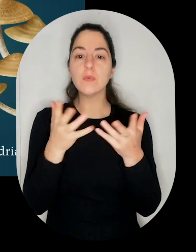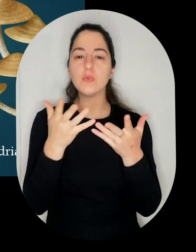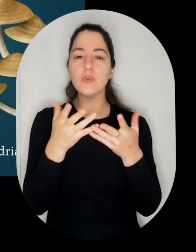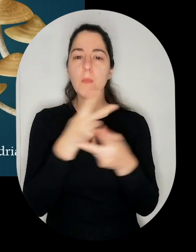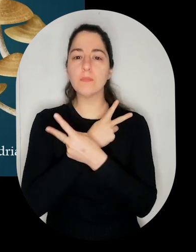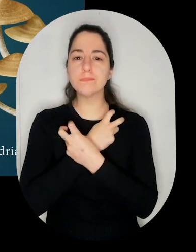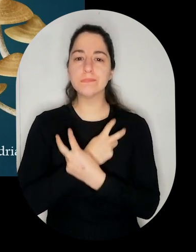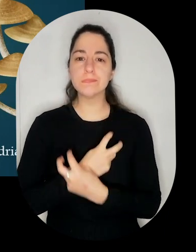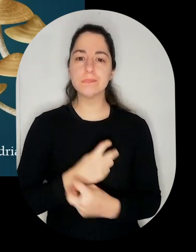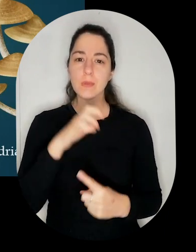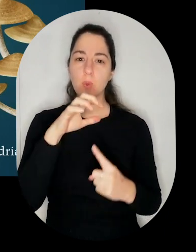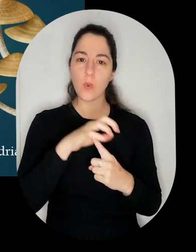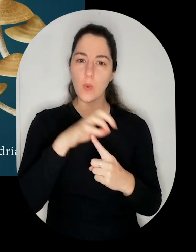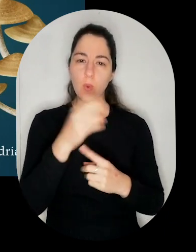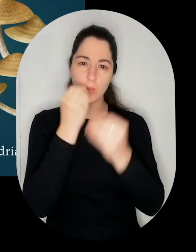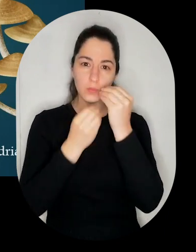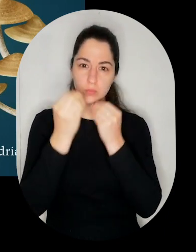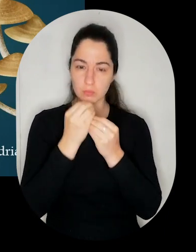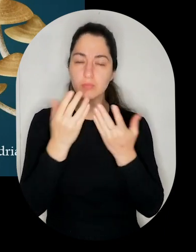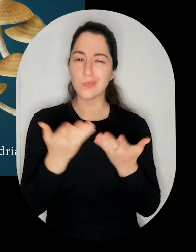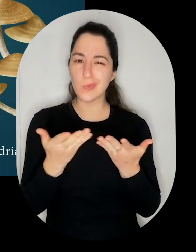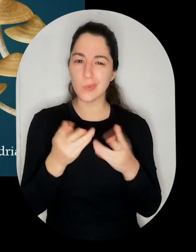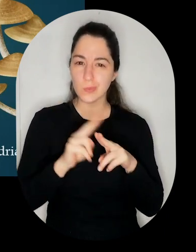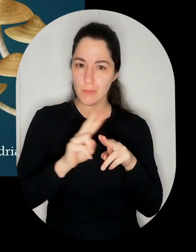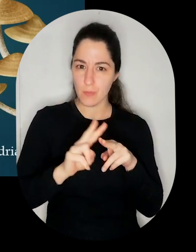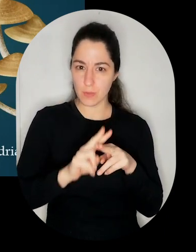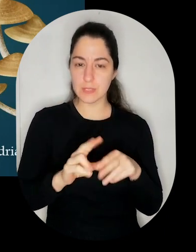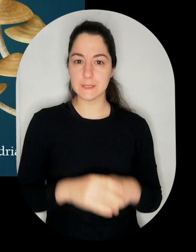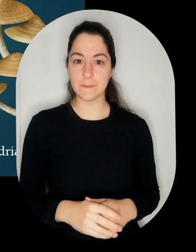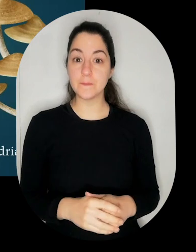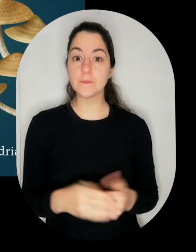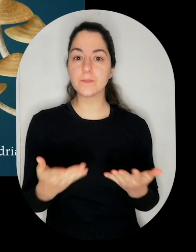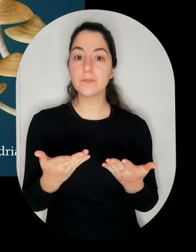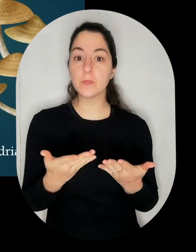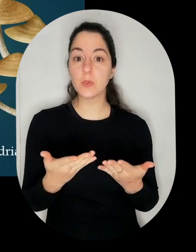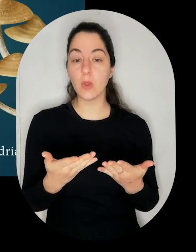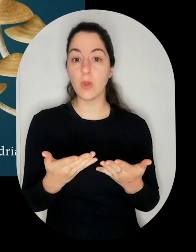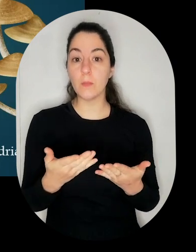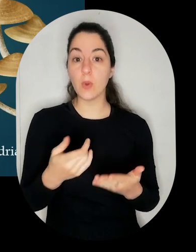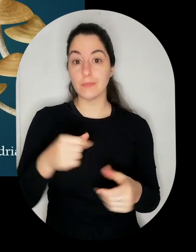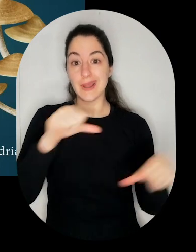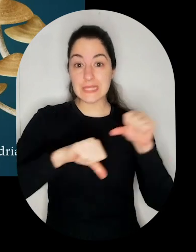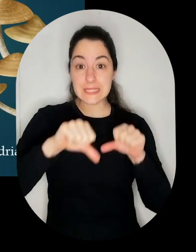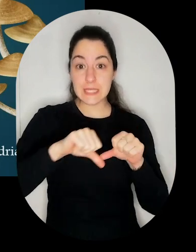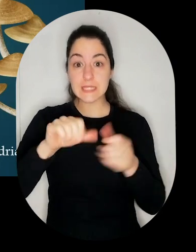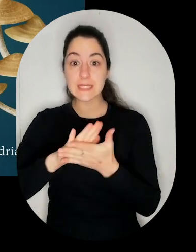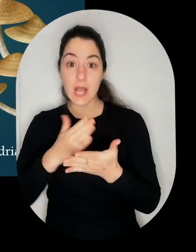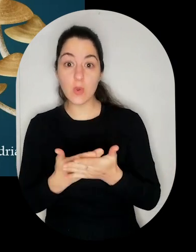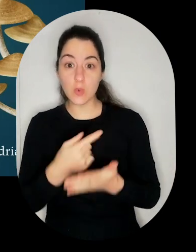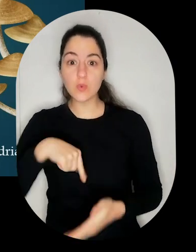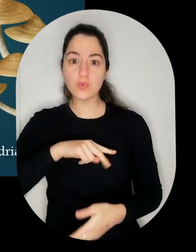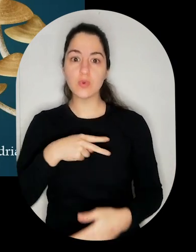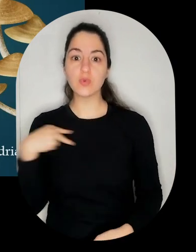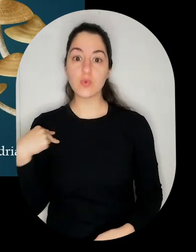tema de manejo de intoxicaciones por consumo de hongos particularmente, que es lo que a nivel de ciencias y